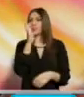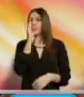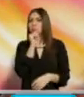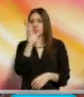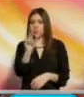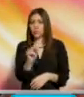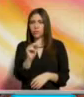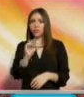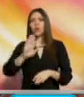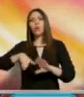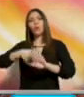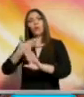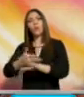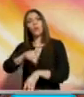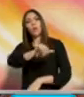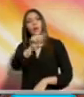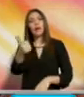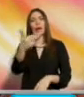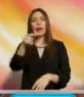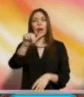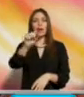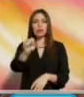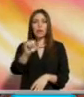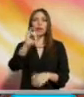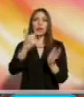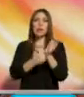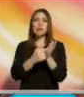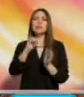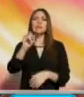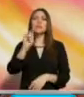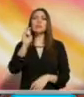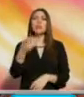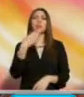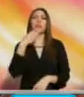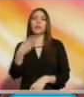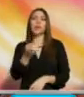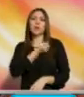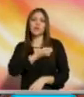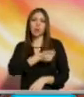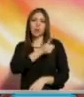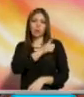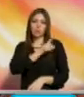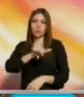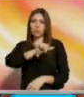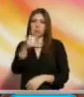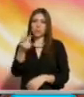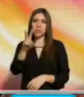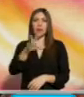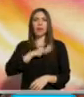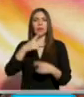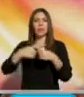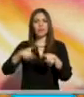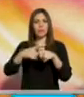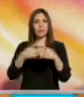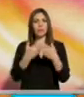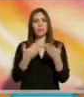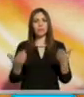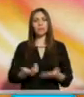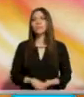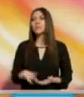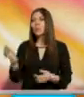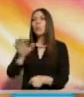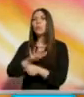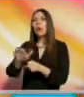Ok. contra las grasas que son benéficas para la salud, que son las insaturadas, que hay de varios tipos, ¿Pero ¿no? cuál será cuál, Enrique?